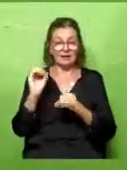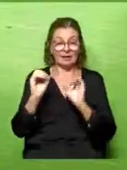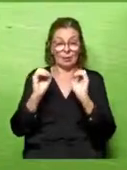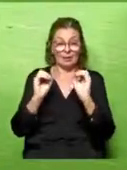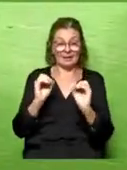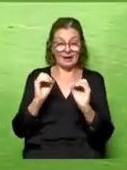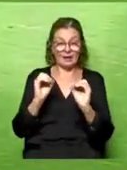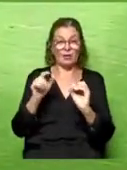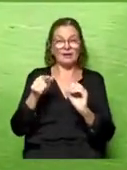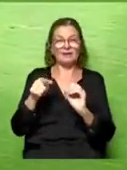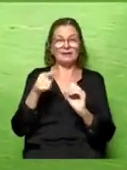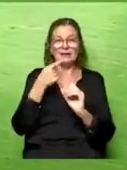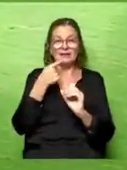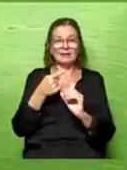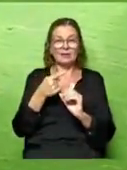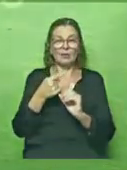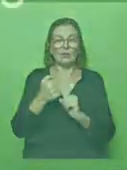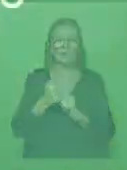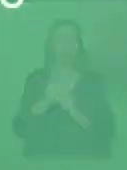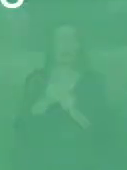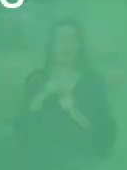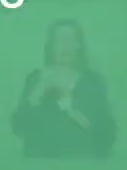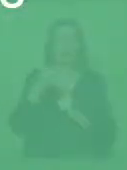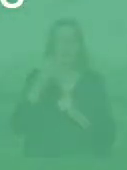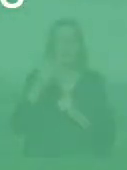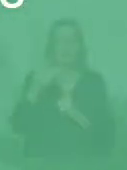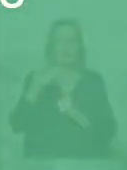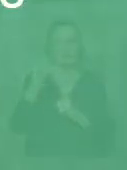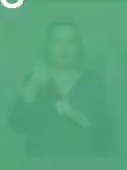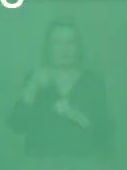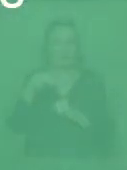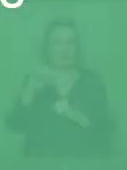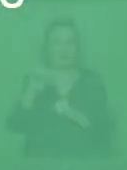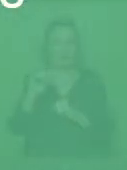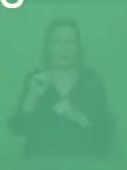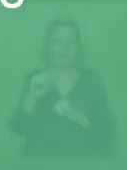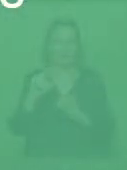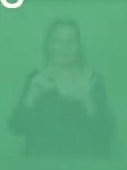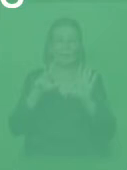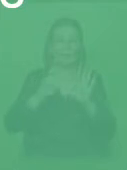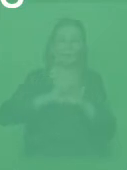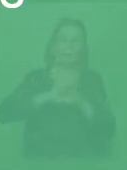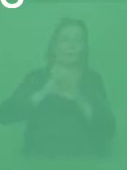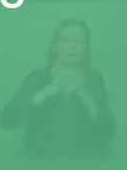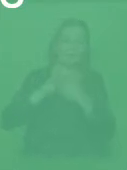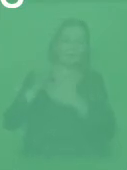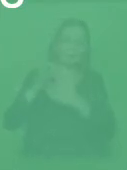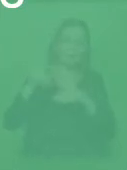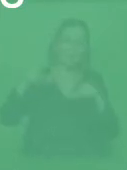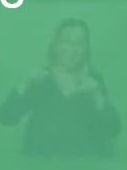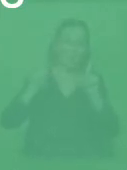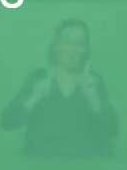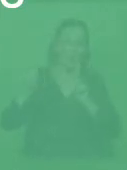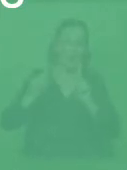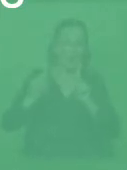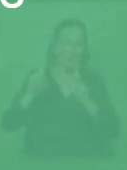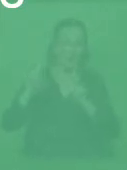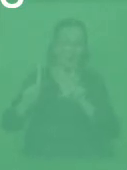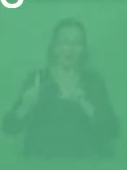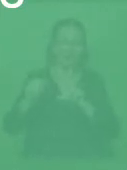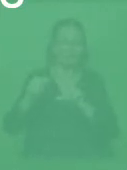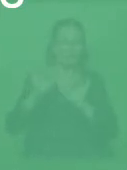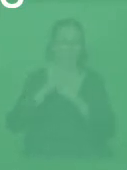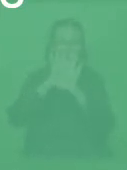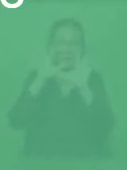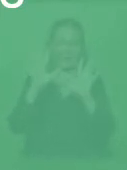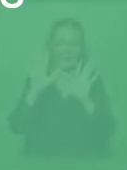elenco albivioleta por parte de Breno Caetano. El disparo del número 8 que se va contra un palo, así lo veía Vinieri. Y esta es muy clara